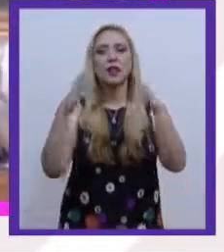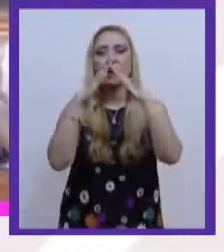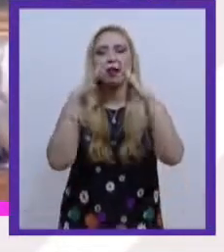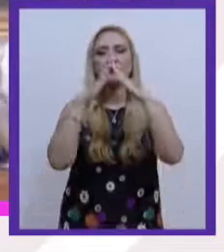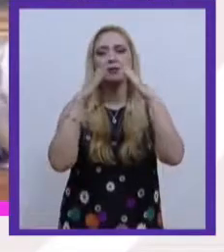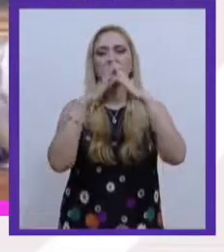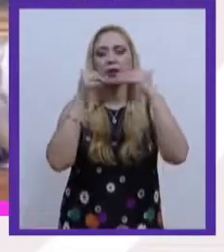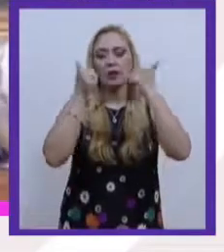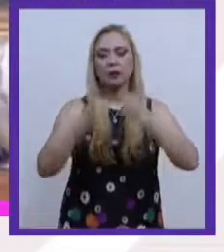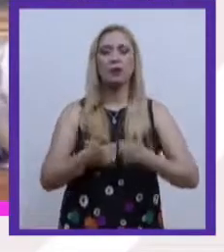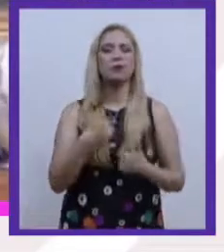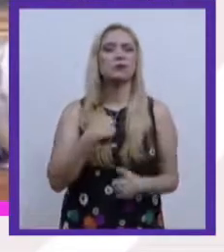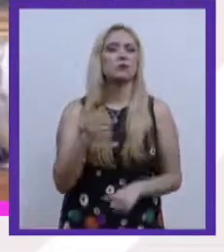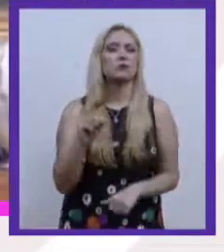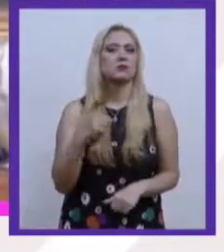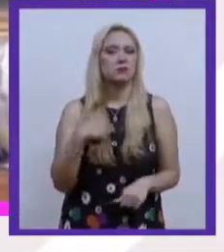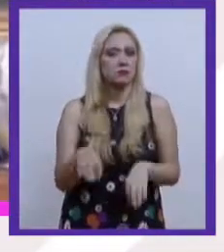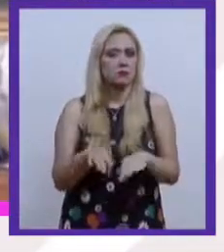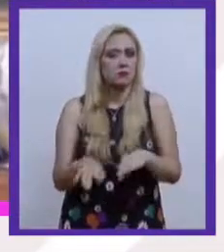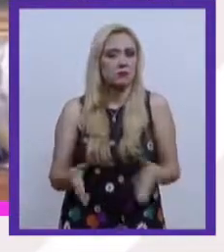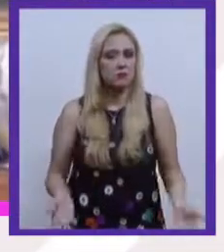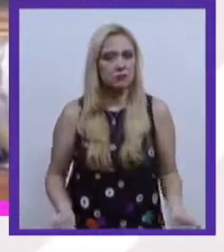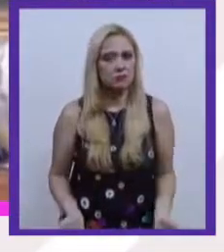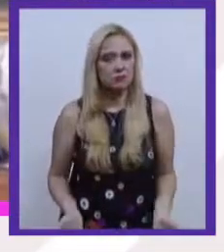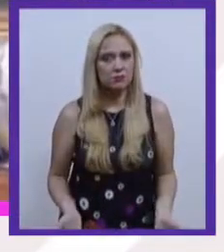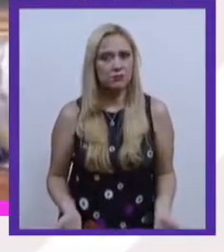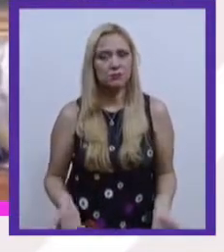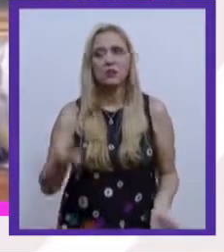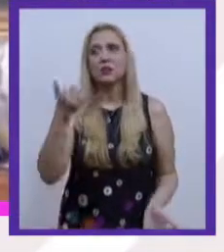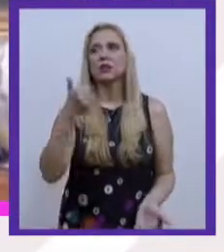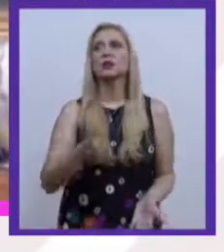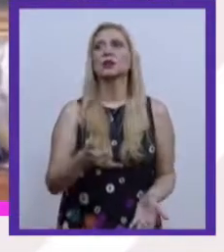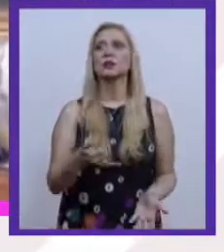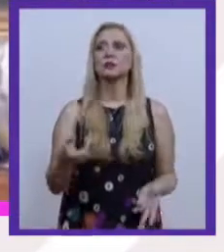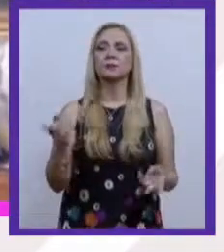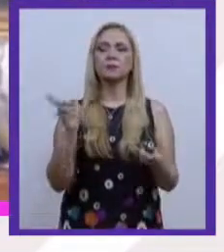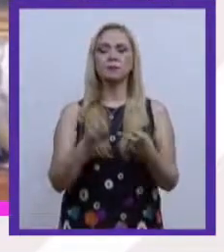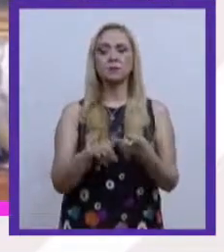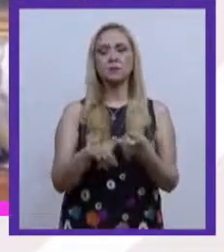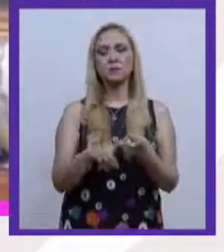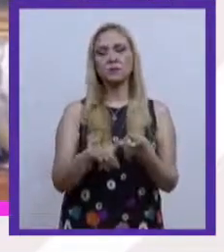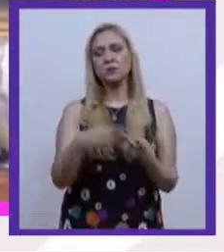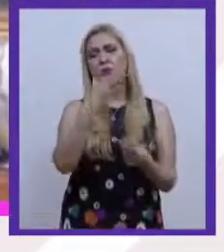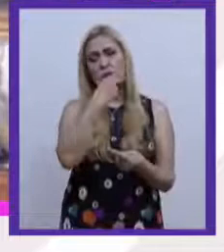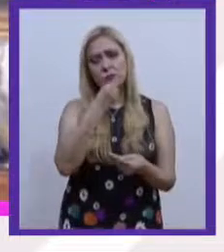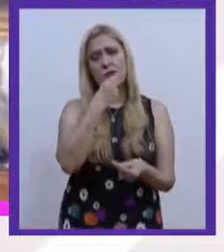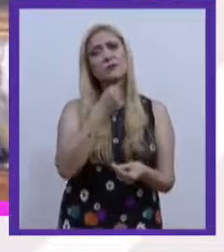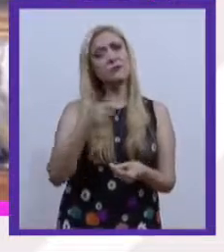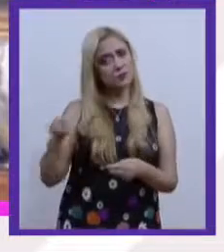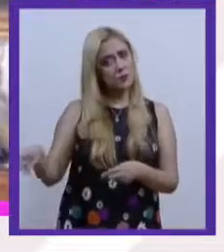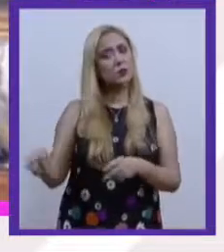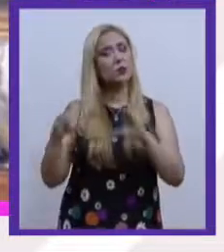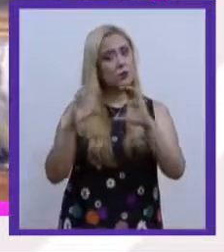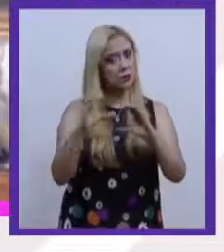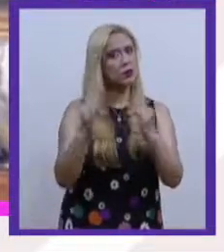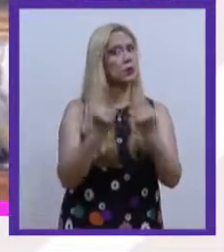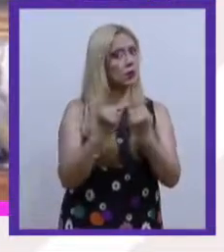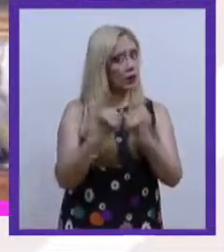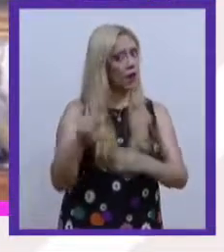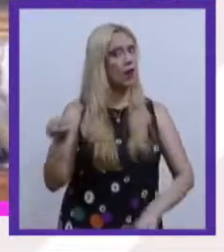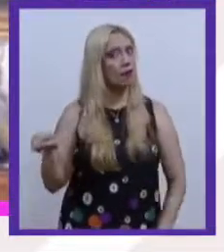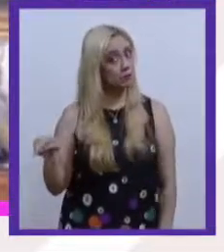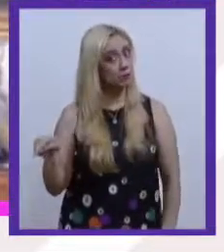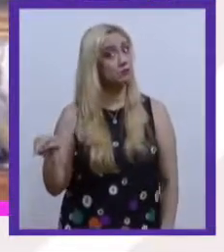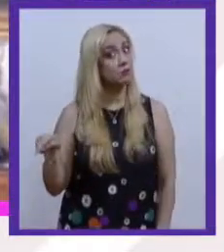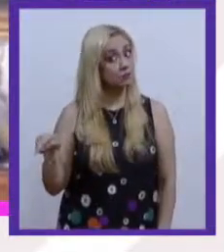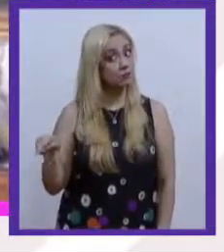Y justo también otro tema que a mí me parece muy importante, que es el tema de reconocer que los hombres también cuidan, porque de pronto, pues